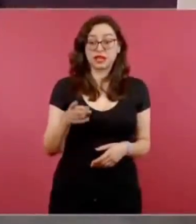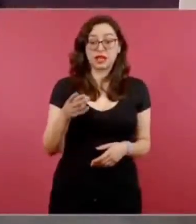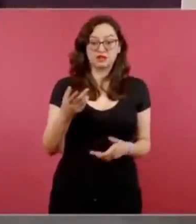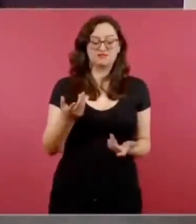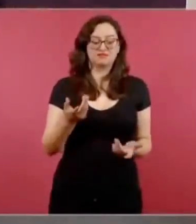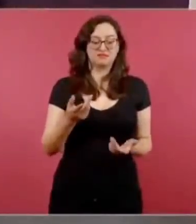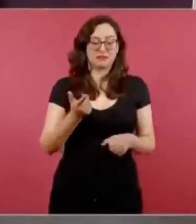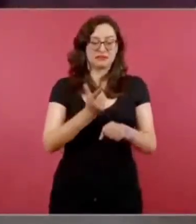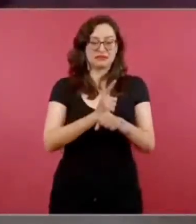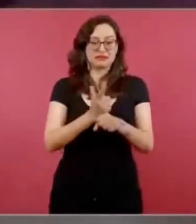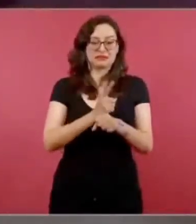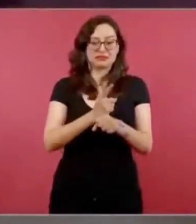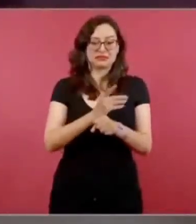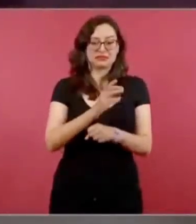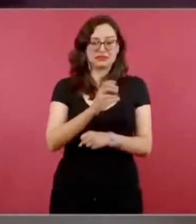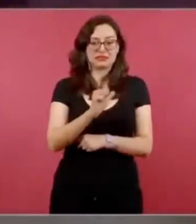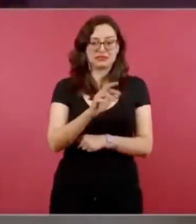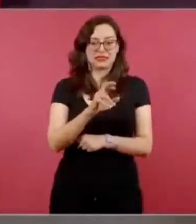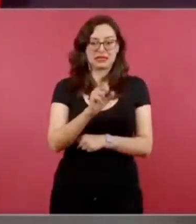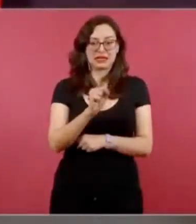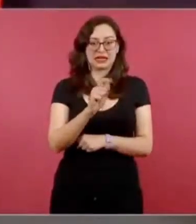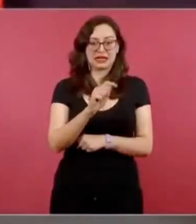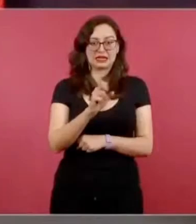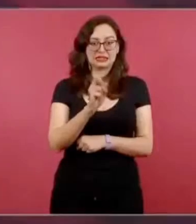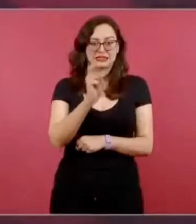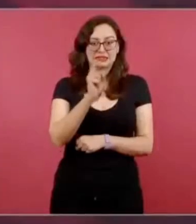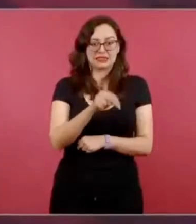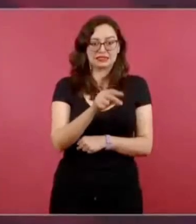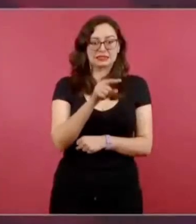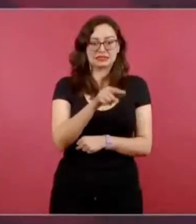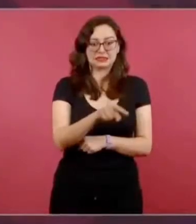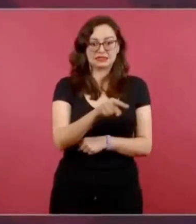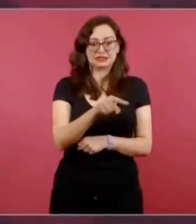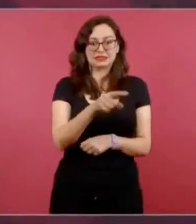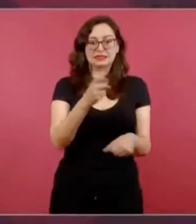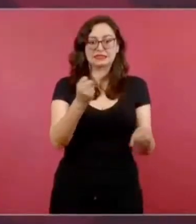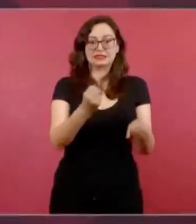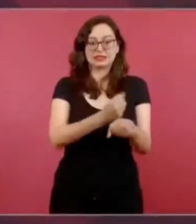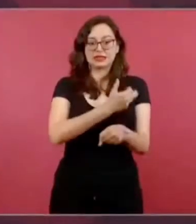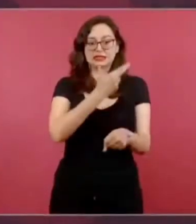fue 3 años secretario de Hacienda